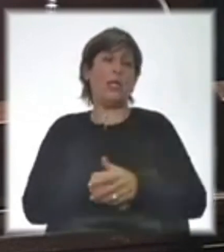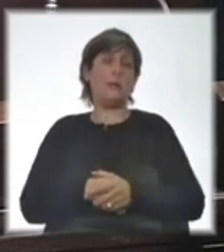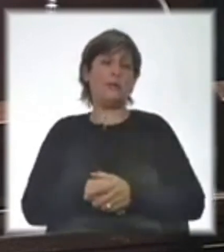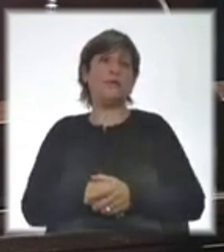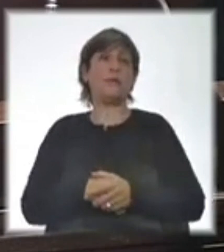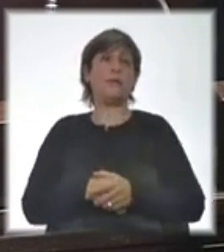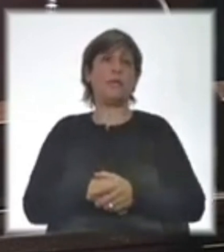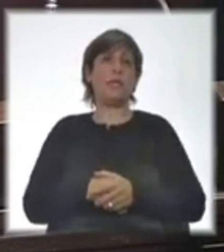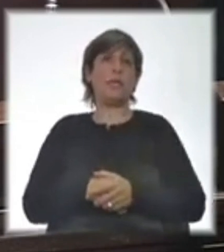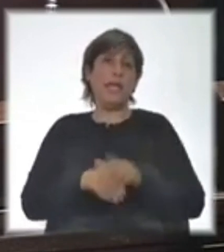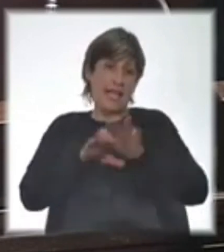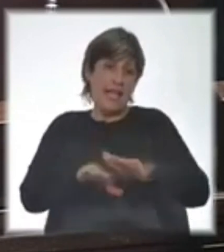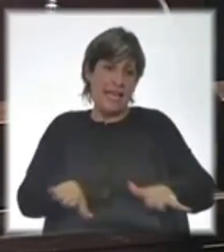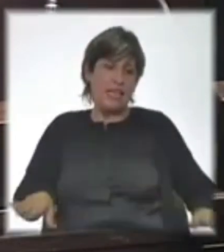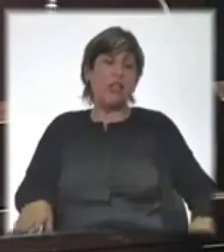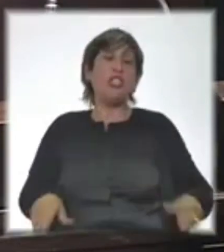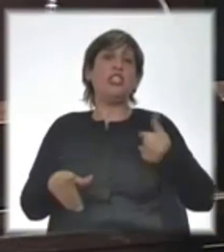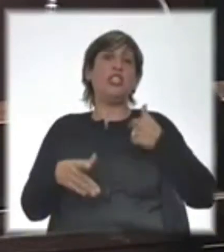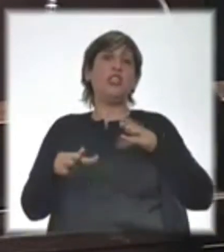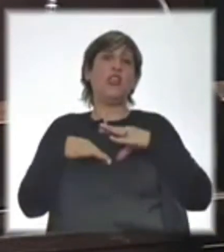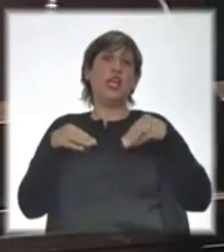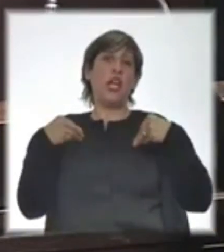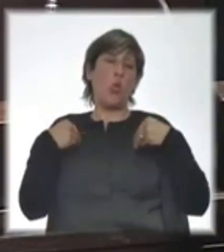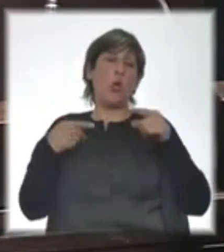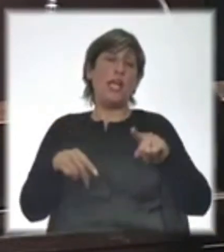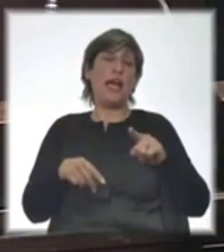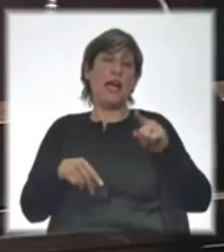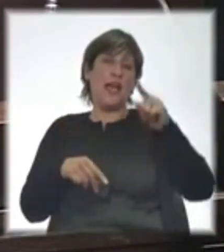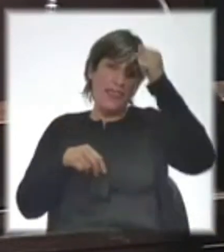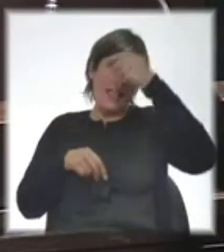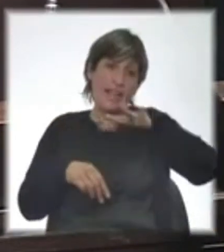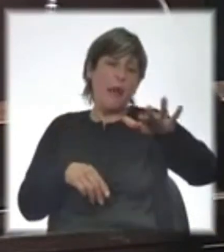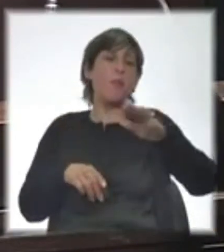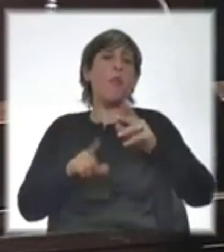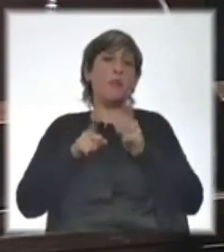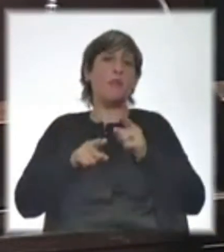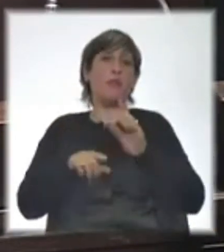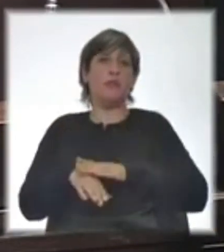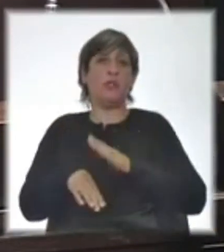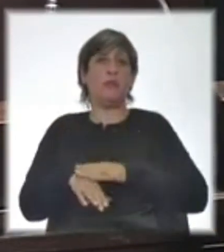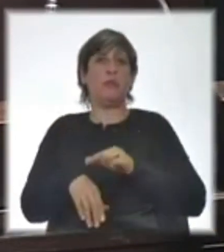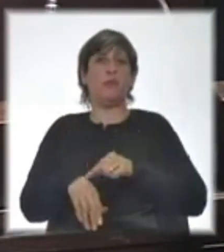Y los niños de la escuela rural simultáneamente.